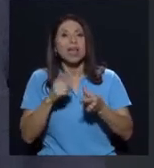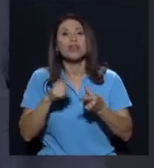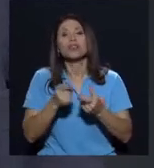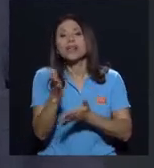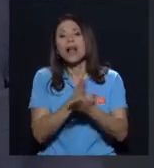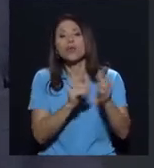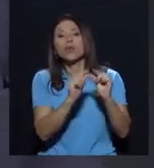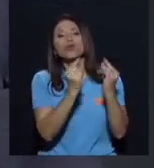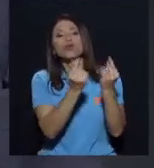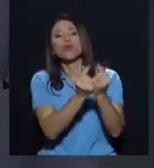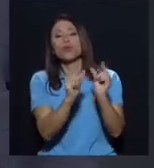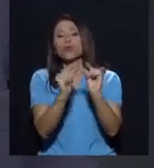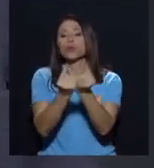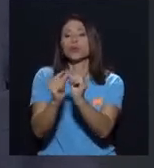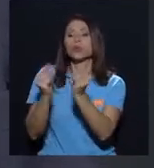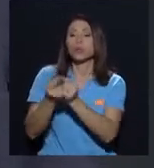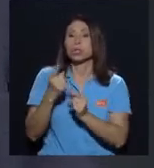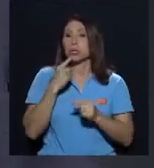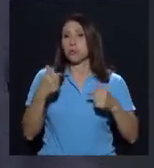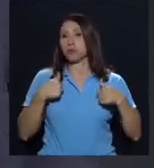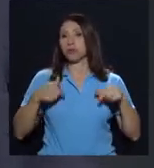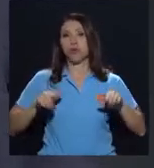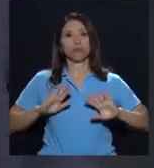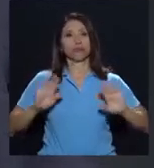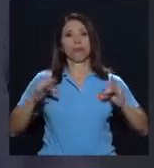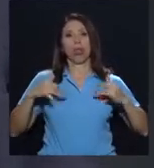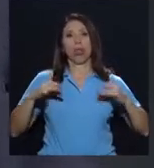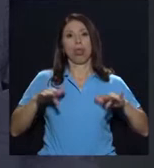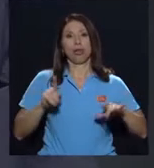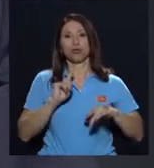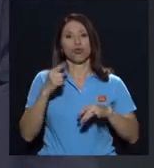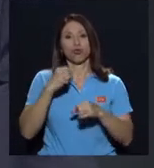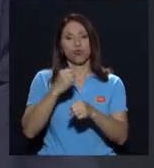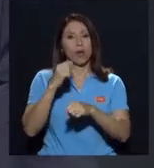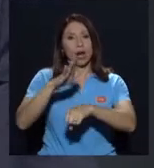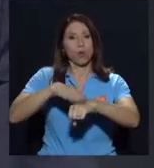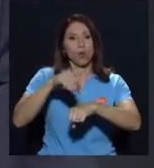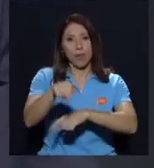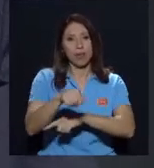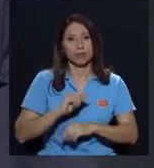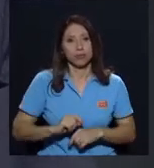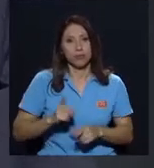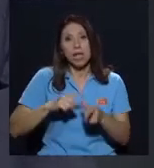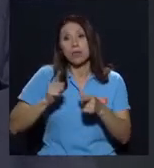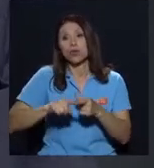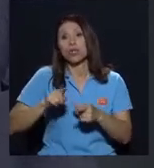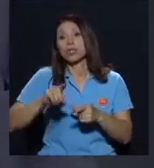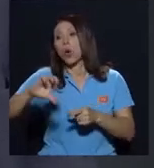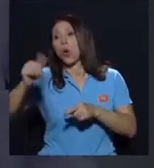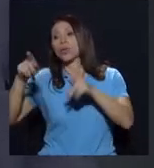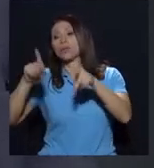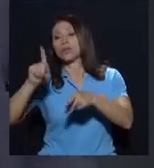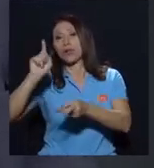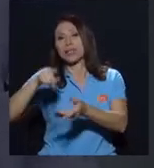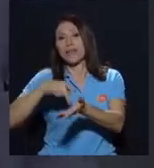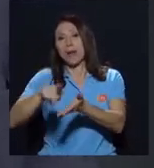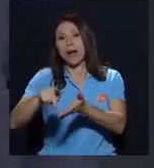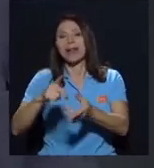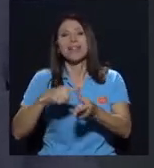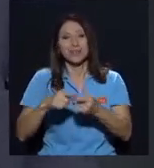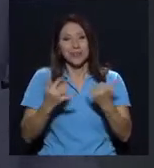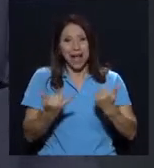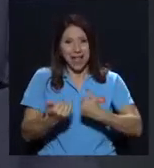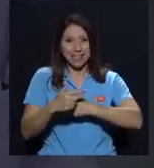mire yo no tuve la culpa de esto a él que la cuenta la paguen otros hay entonces estamos en esta etapa